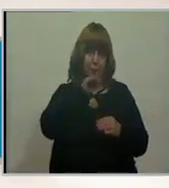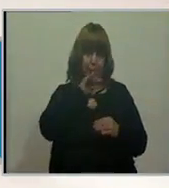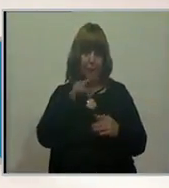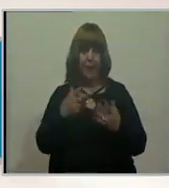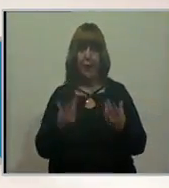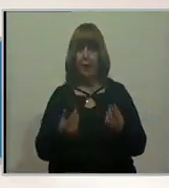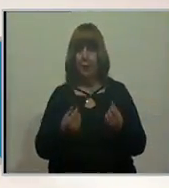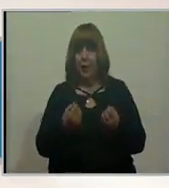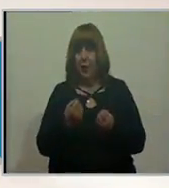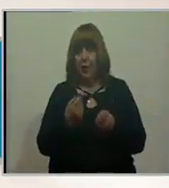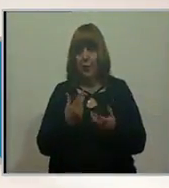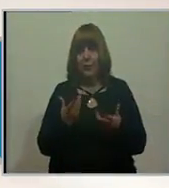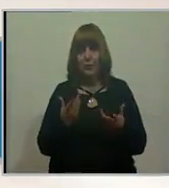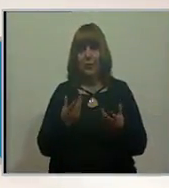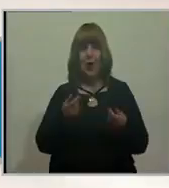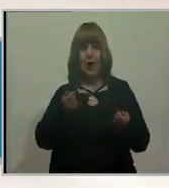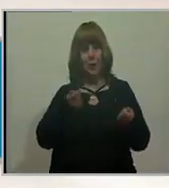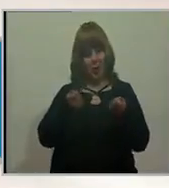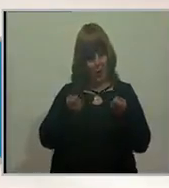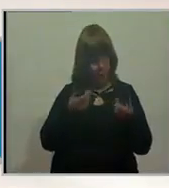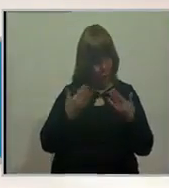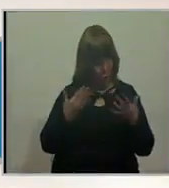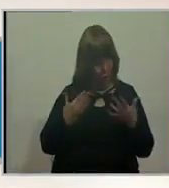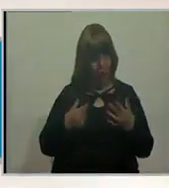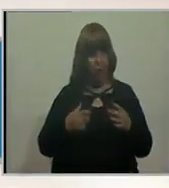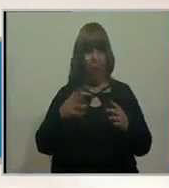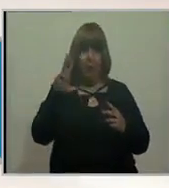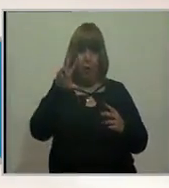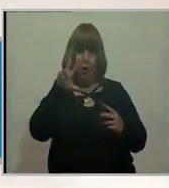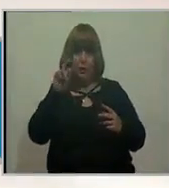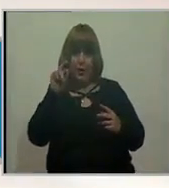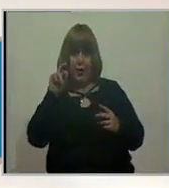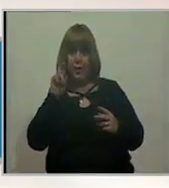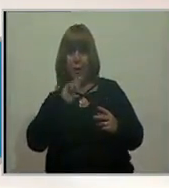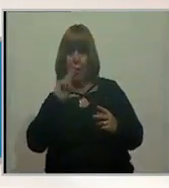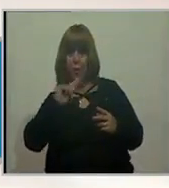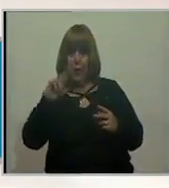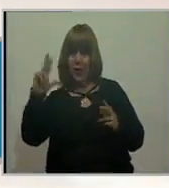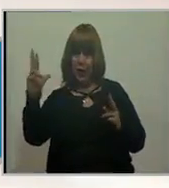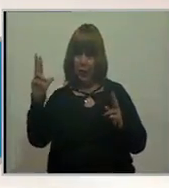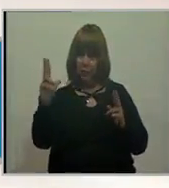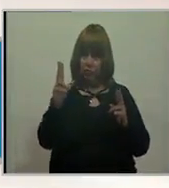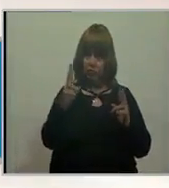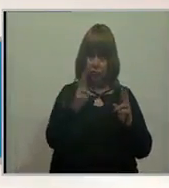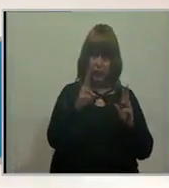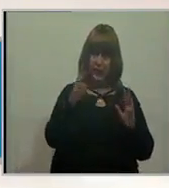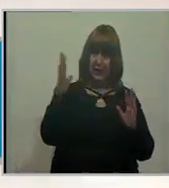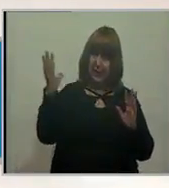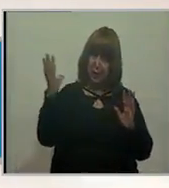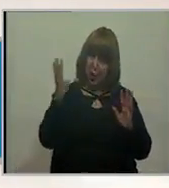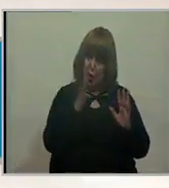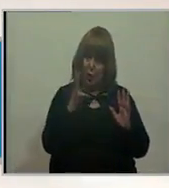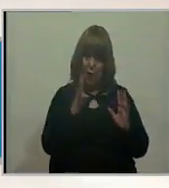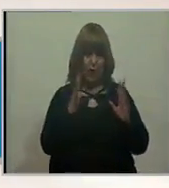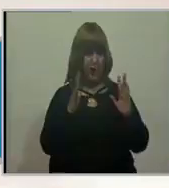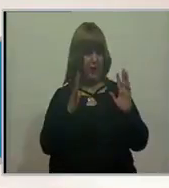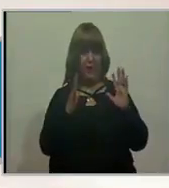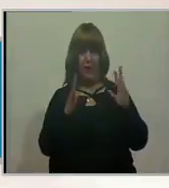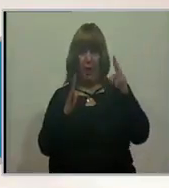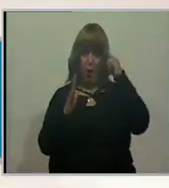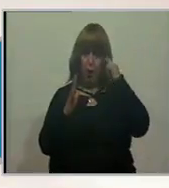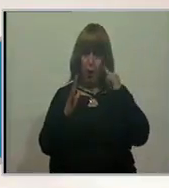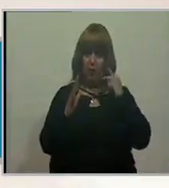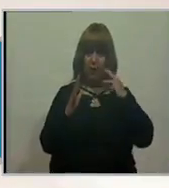chicas. Hay una diferencia importante. Chicas, a mí me llama mucho. 30 chicas bonitas, bailando. 30, ¿no era así? Y pero quizás no era un